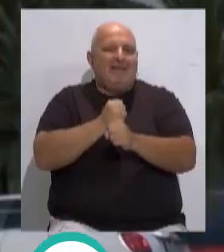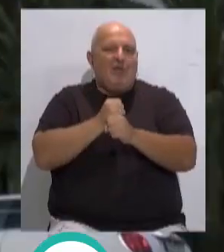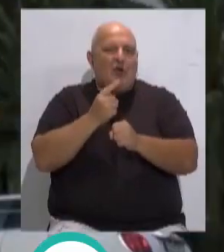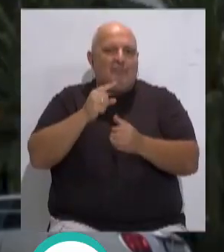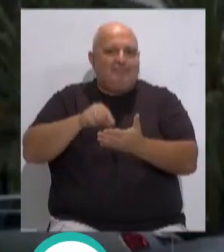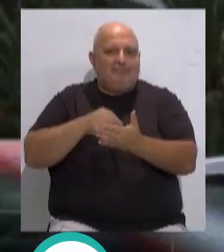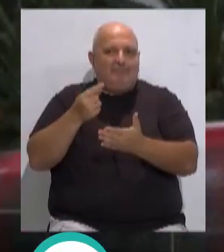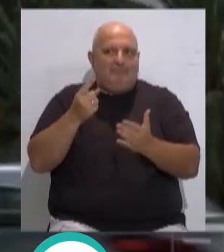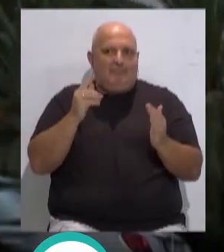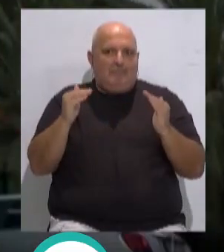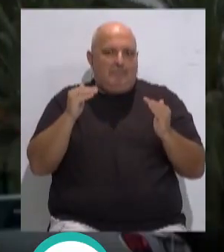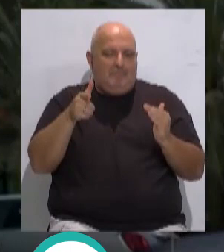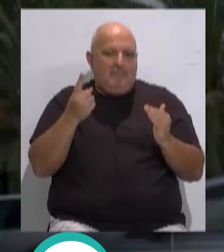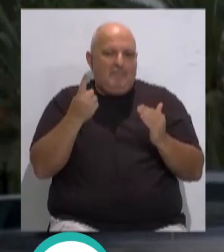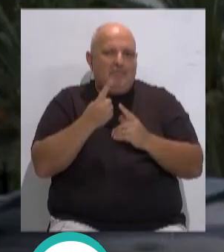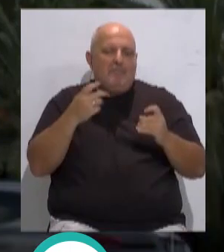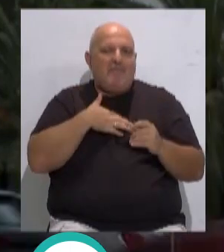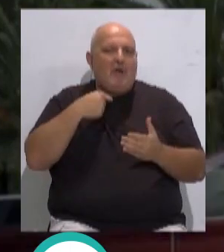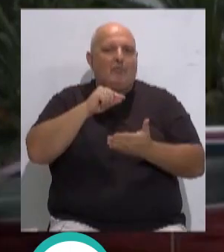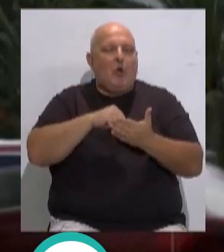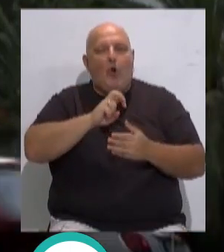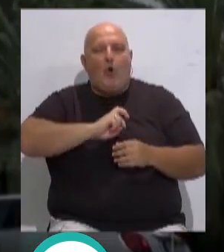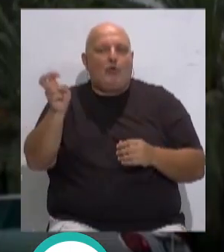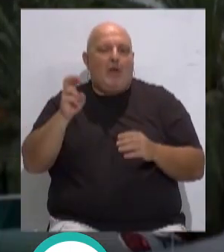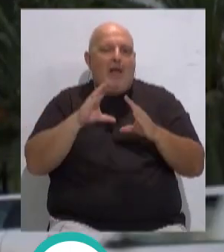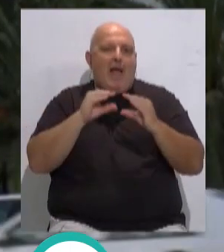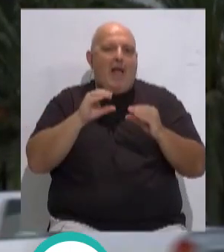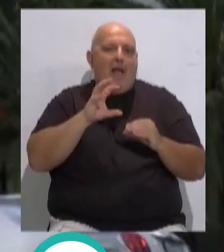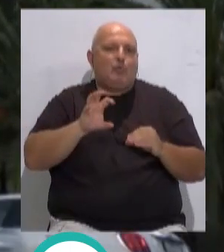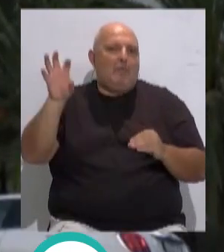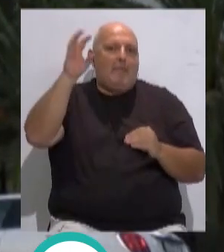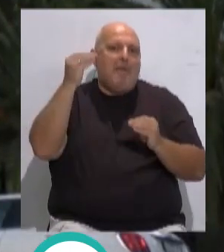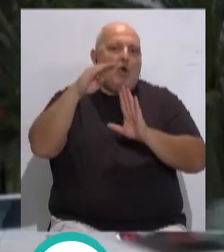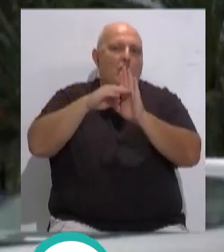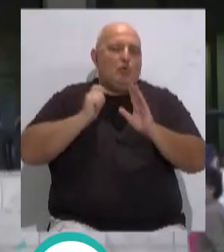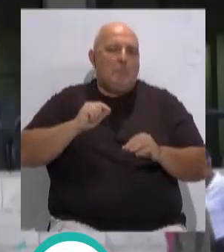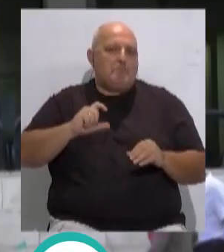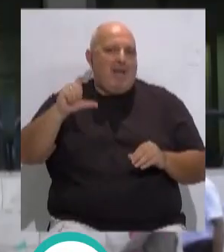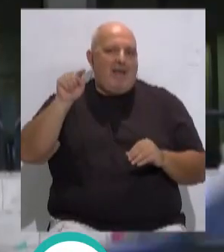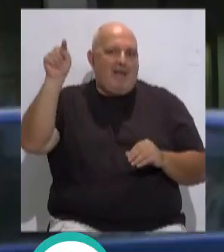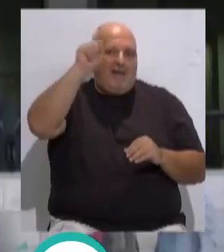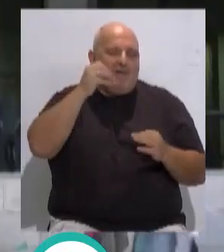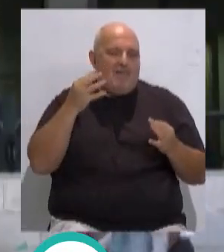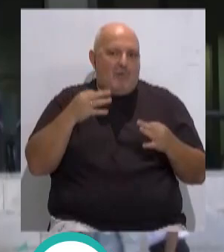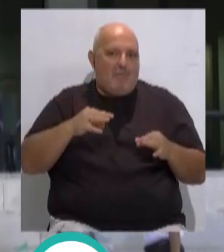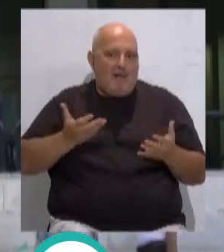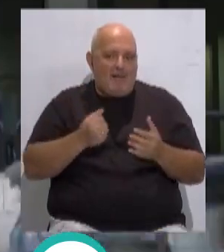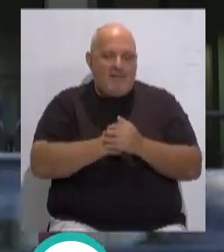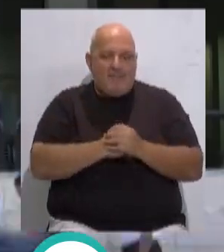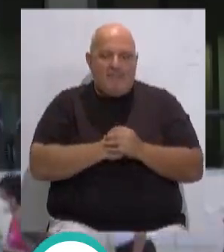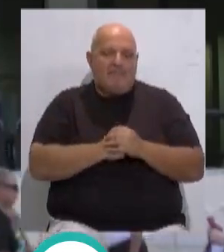trabajadores de la sanidad pública que prefieren contratos en otras comunidades con mejores condiciones laborales.